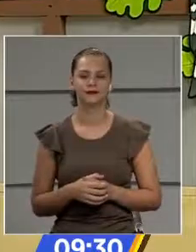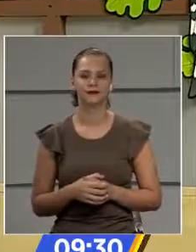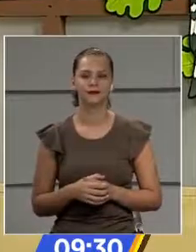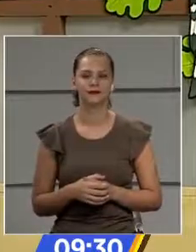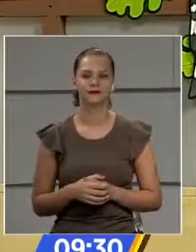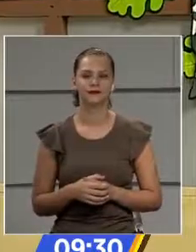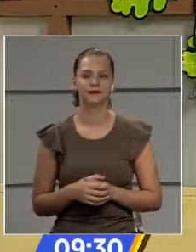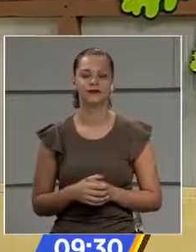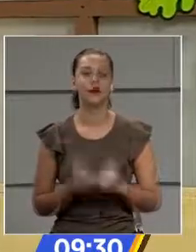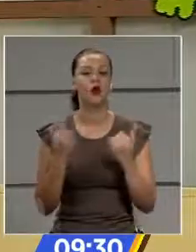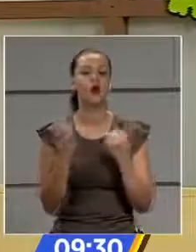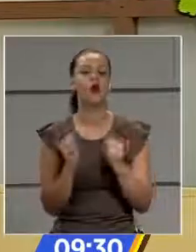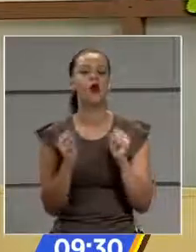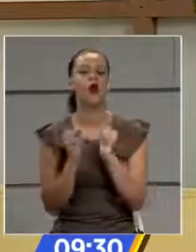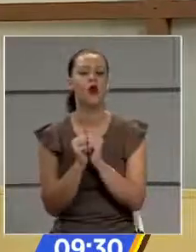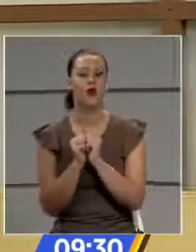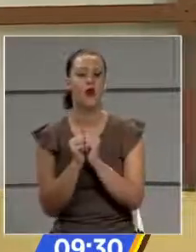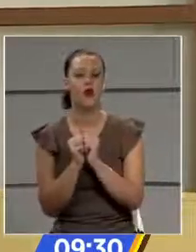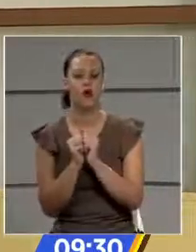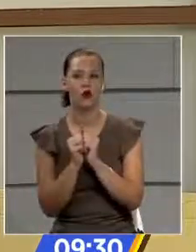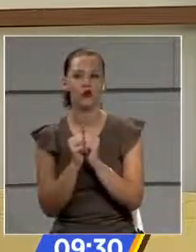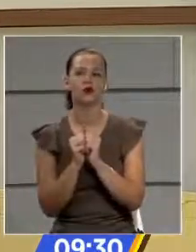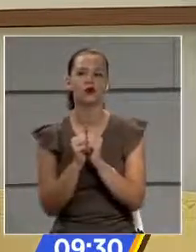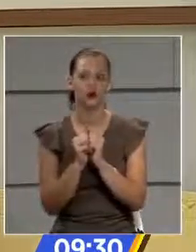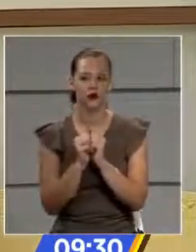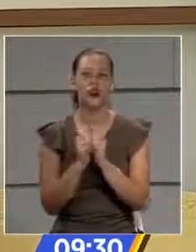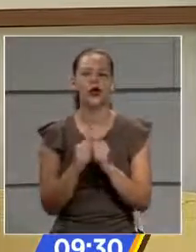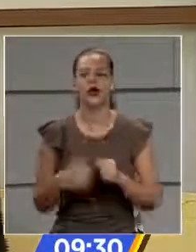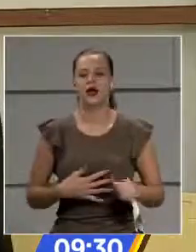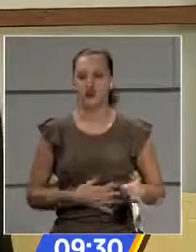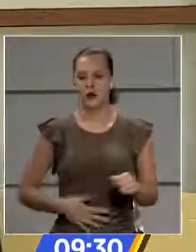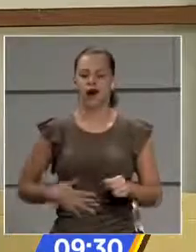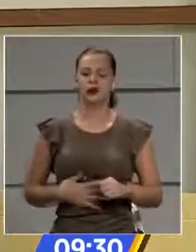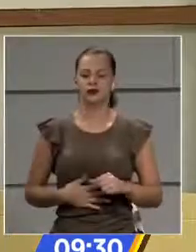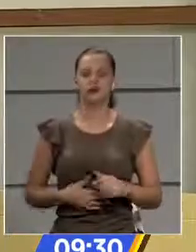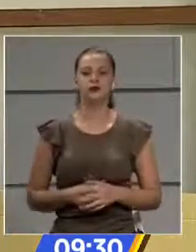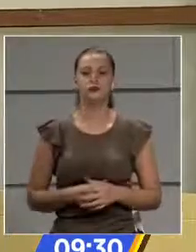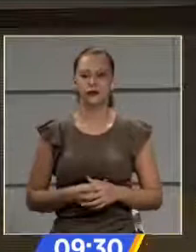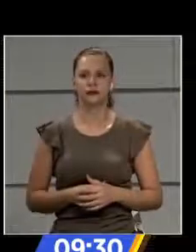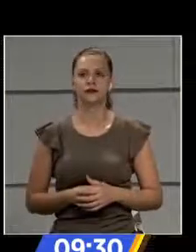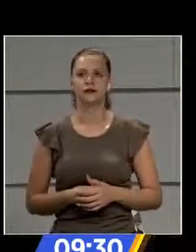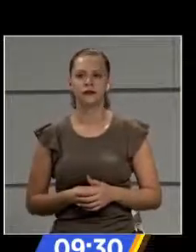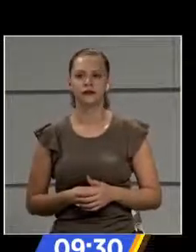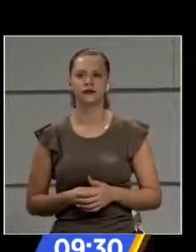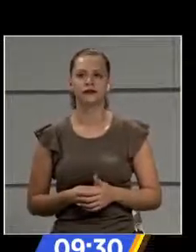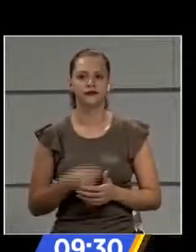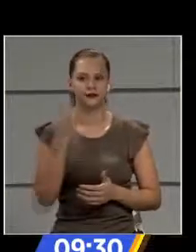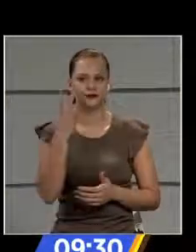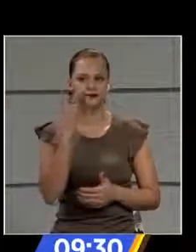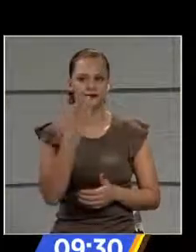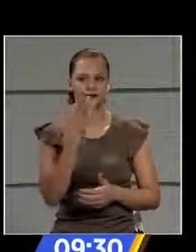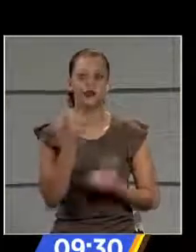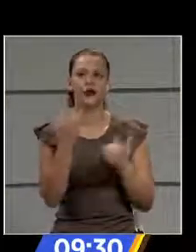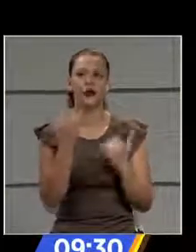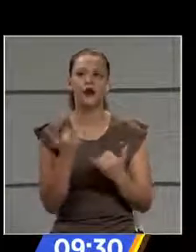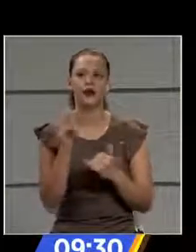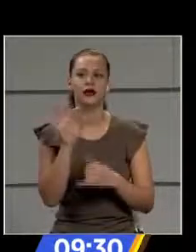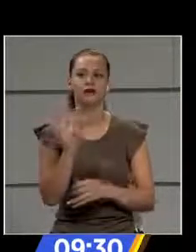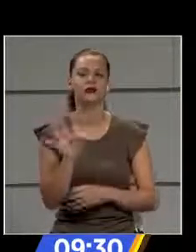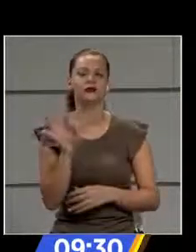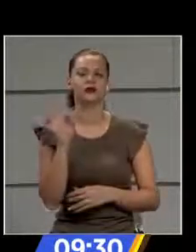Bueno, mientras... Vamos ahora con lo... Exactamente, vamos con el estómago. Ok. Ok, muy bien, vamos a